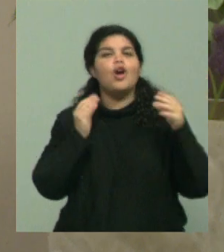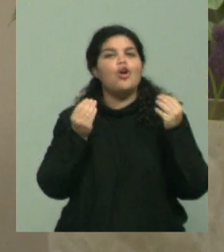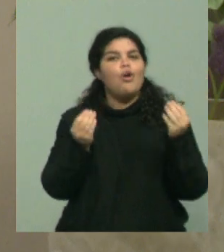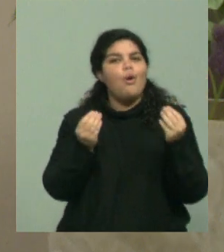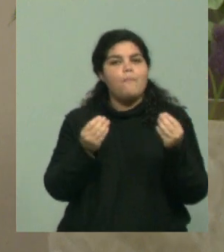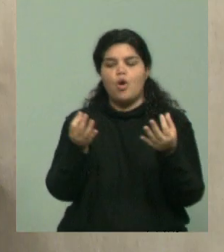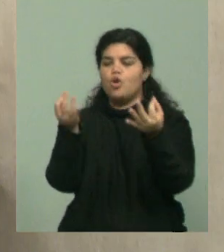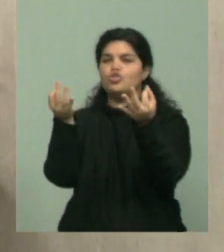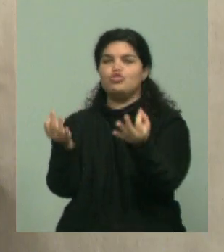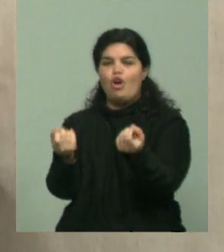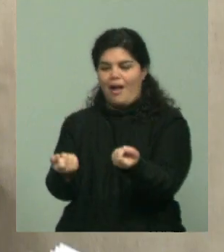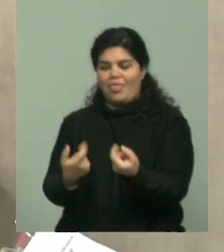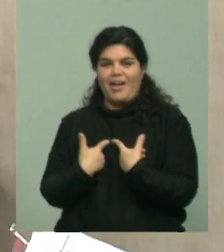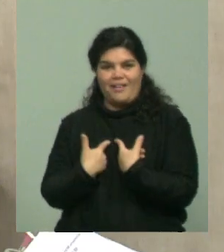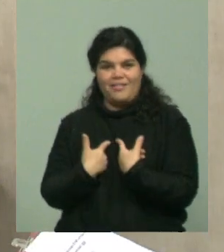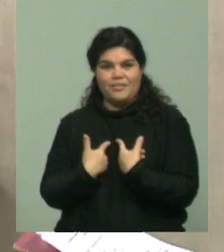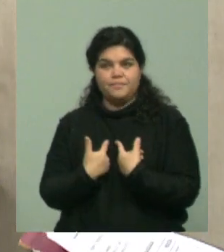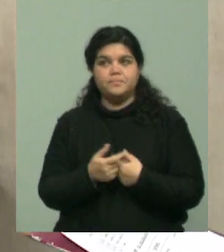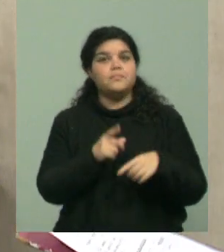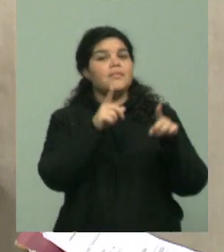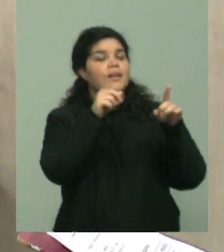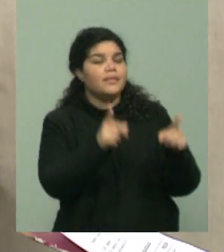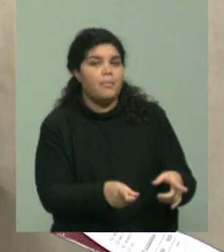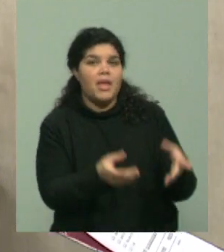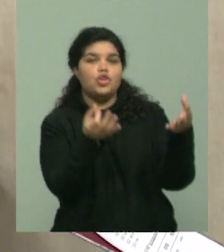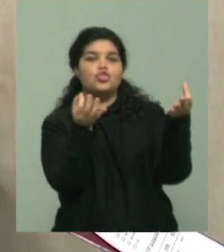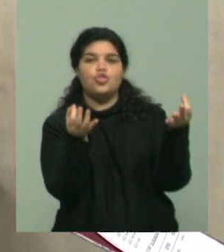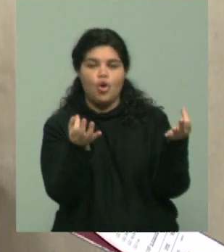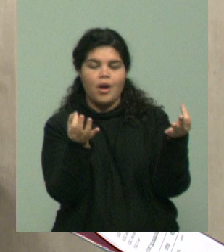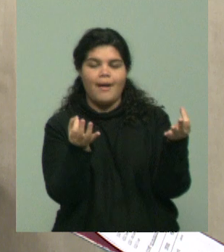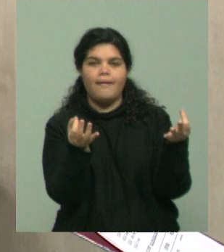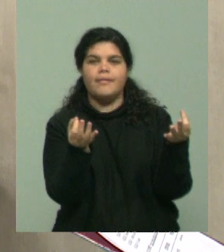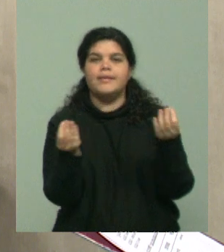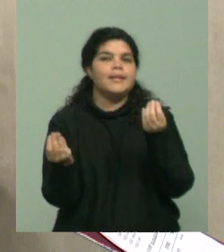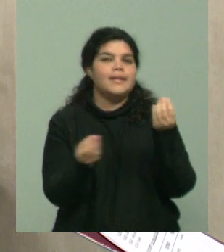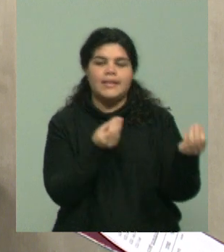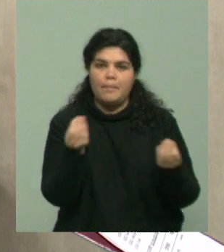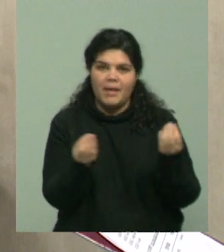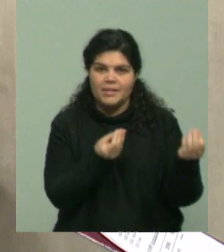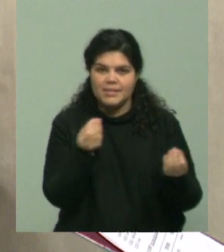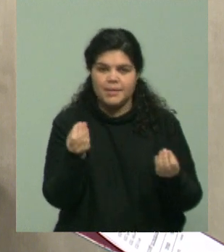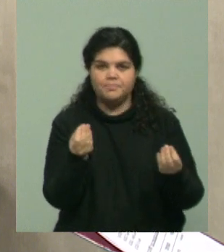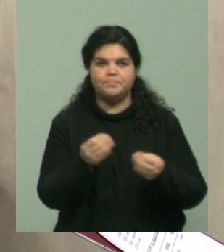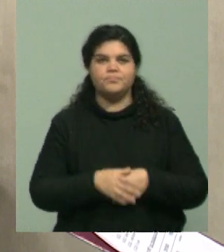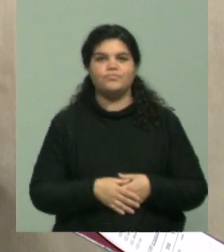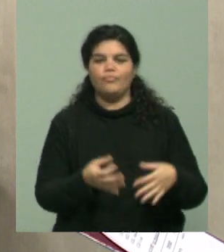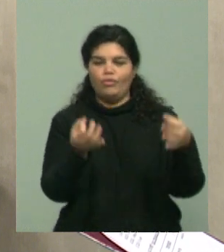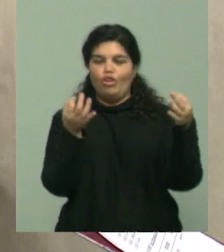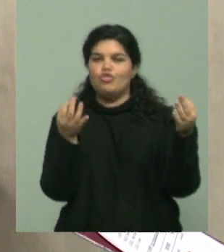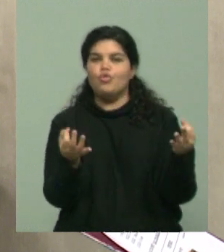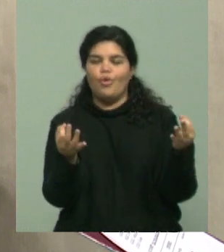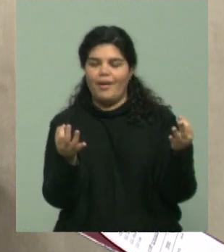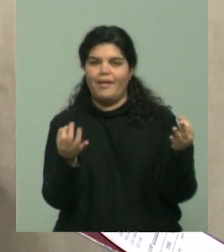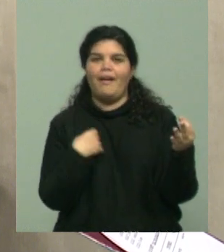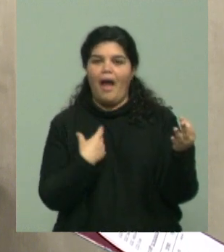practicando yoga. Digo, es una realidad totalmente. También, totalmente. ¿No? Aparte que el yoga lo primero que rompe es con las corazas emocionales. Mm. O sea, que